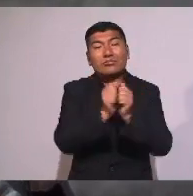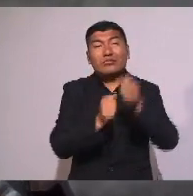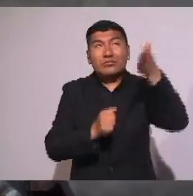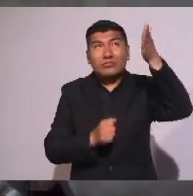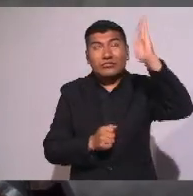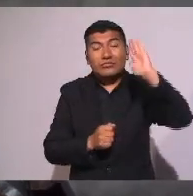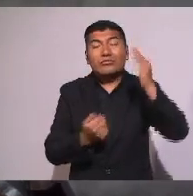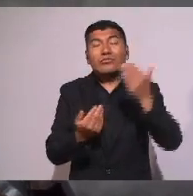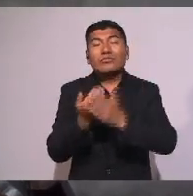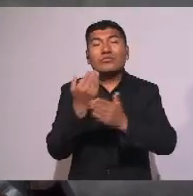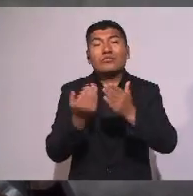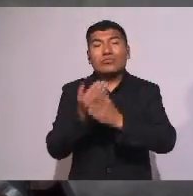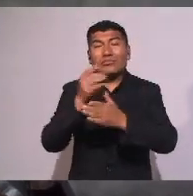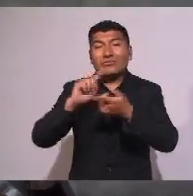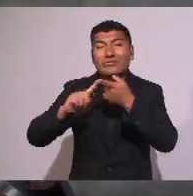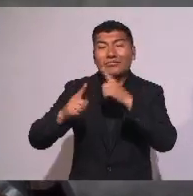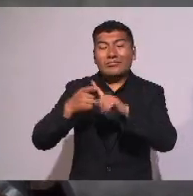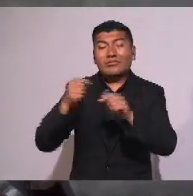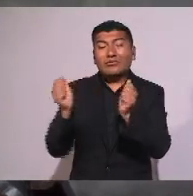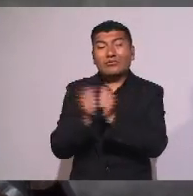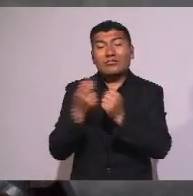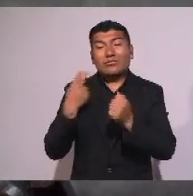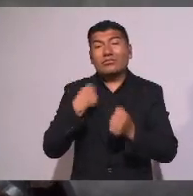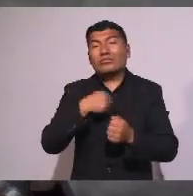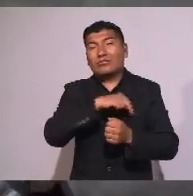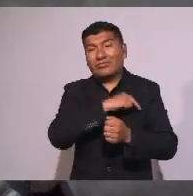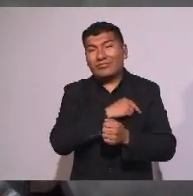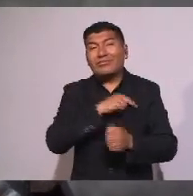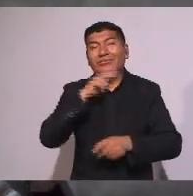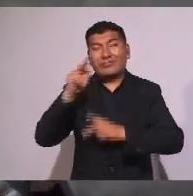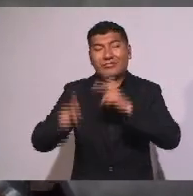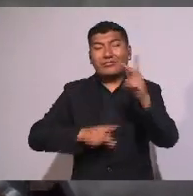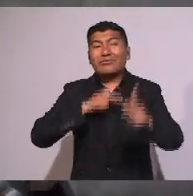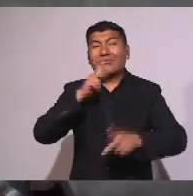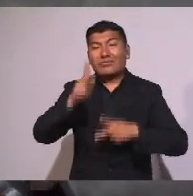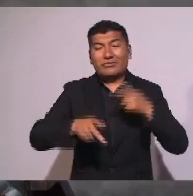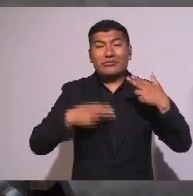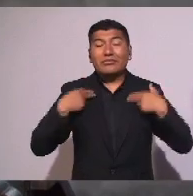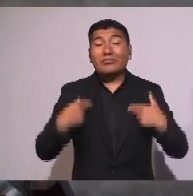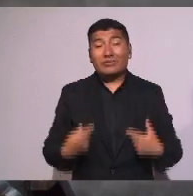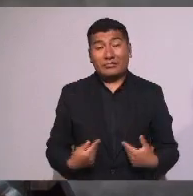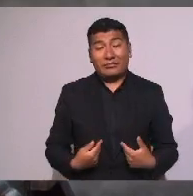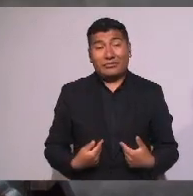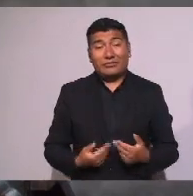de nuevo entre nosotros, entre los seres humanos.